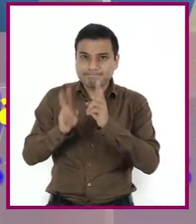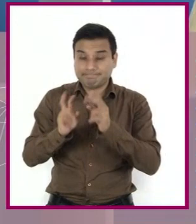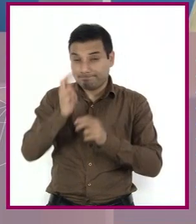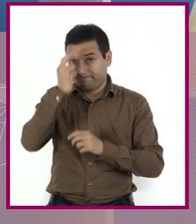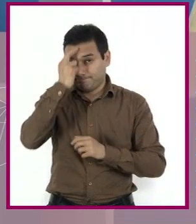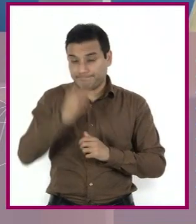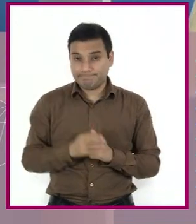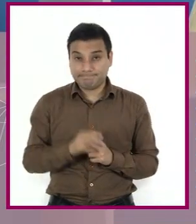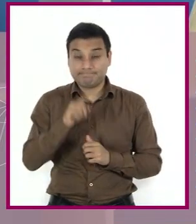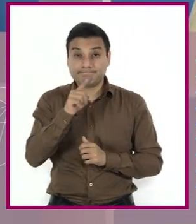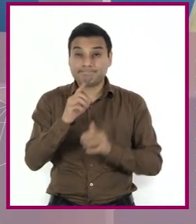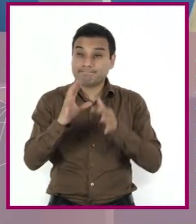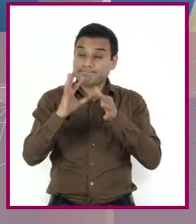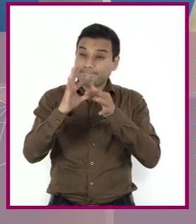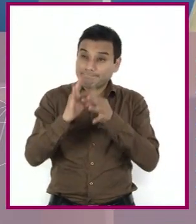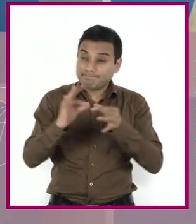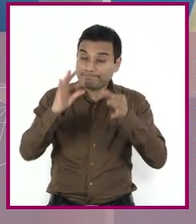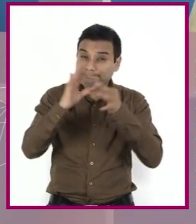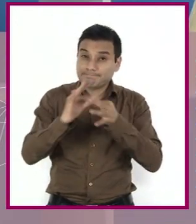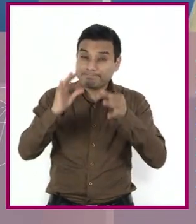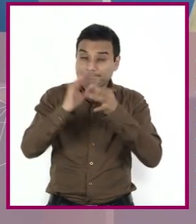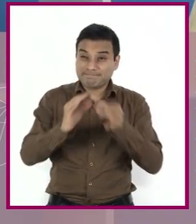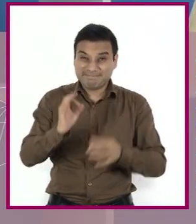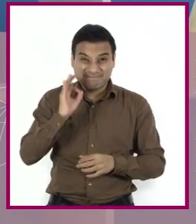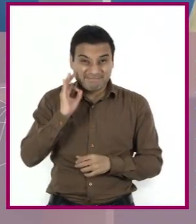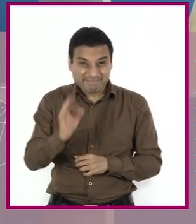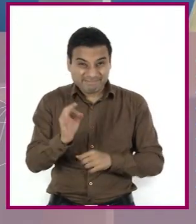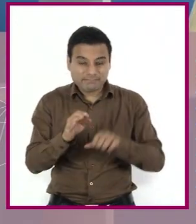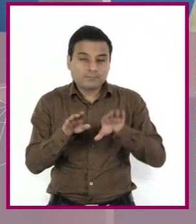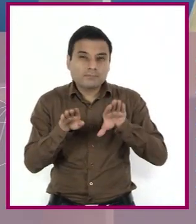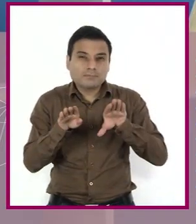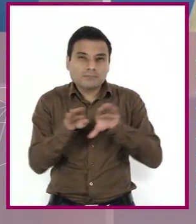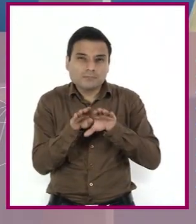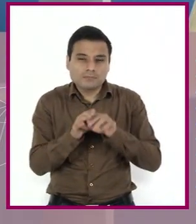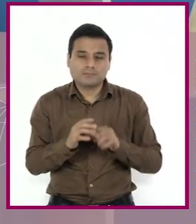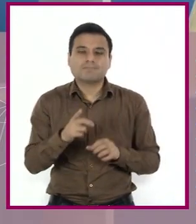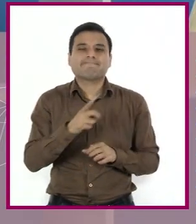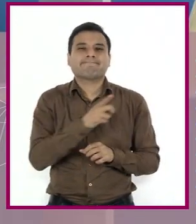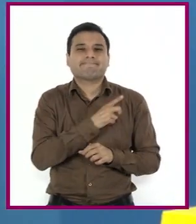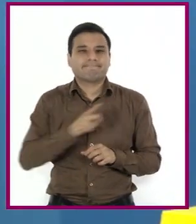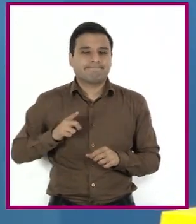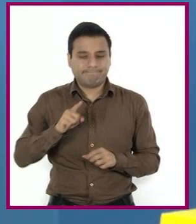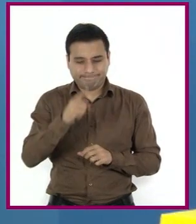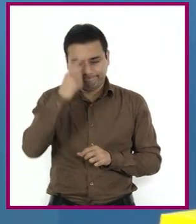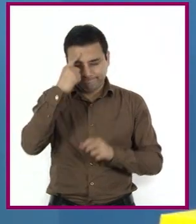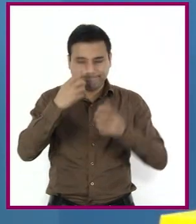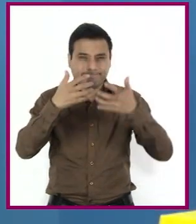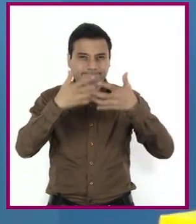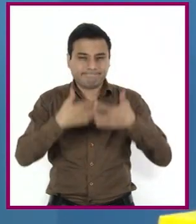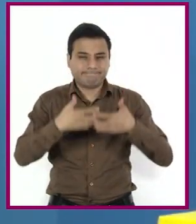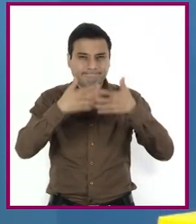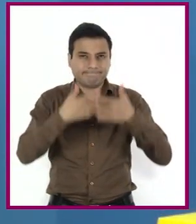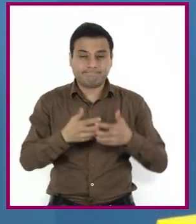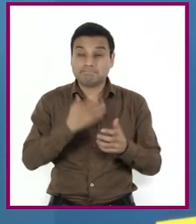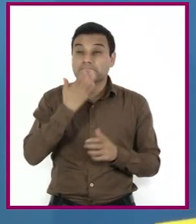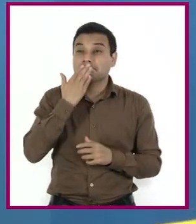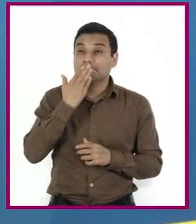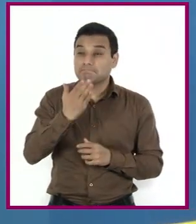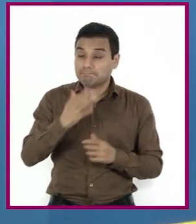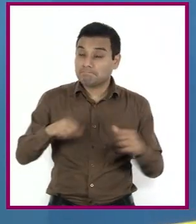un buen argumento que surja desde la razón puede lograr grandes cambios. ¡Qué buen